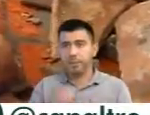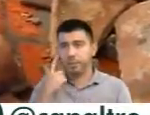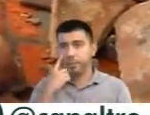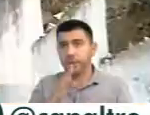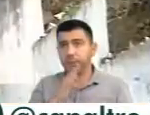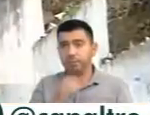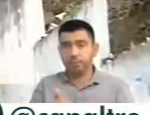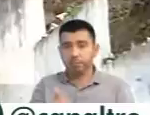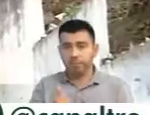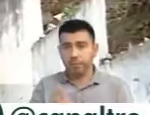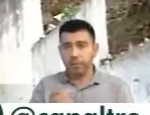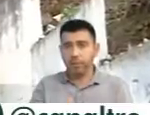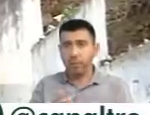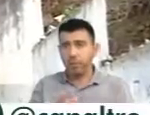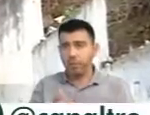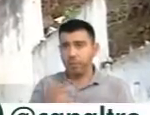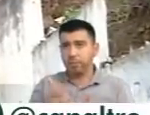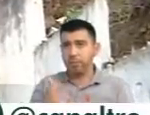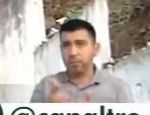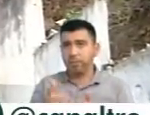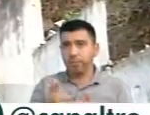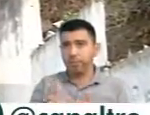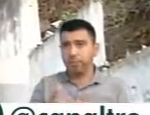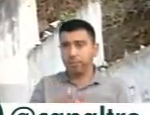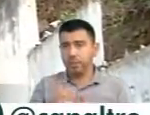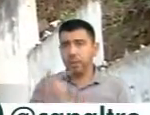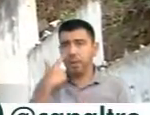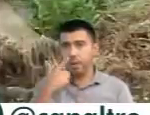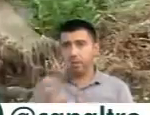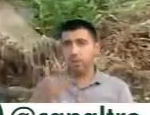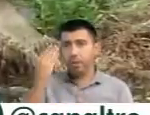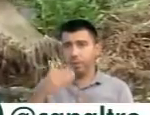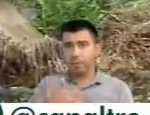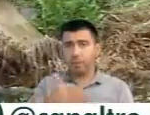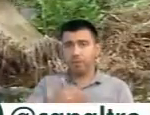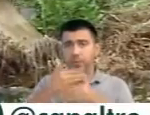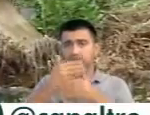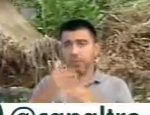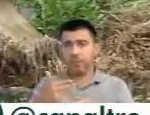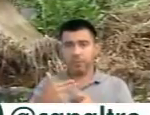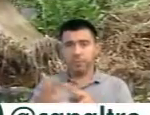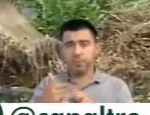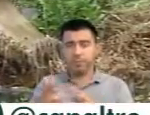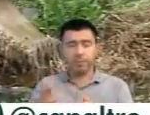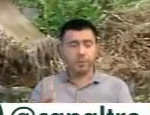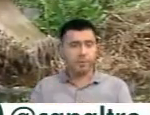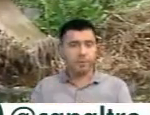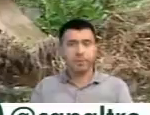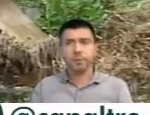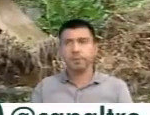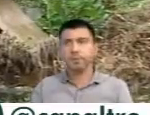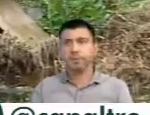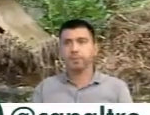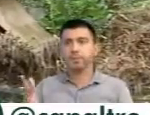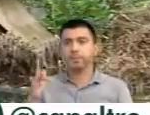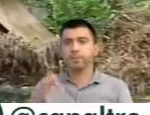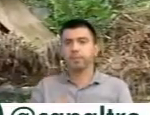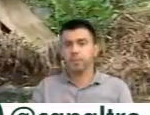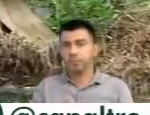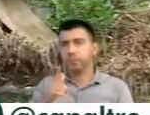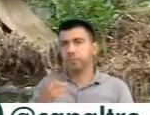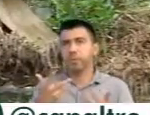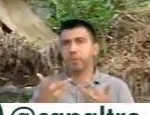nos ayude lo más pronto que pueda para ver si se levantó ese muro lo más pronto hasta ahora sólo han venido funcionarios de planeación